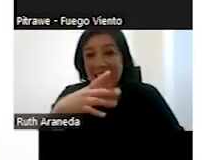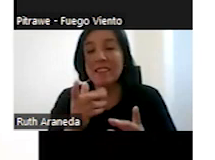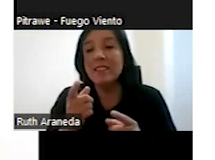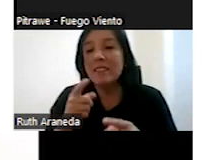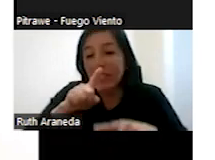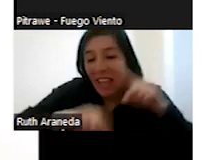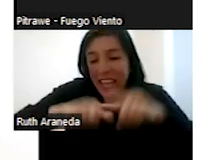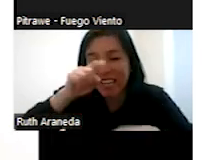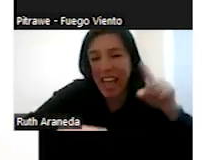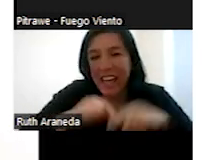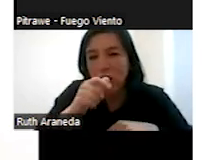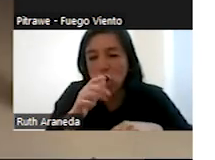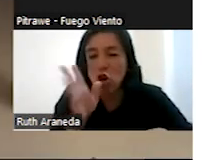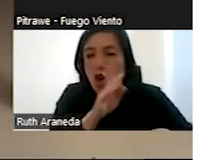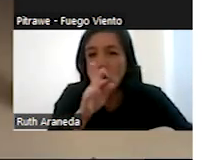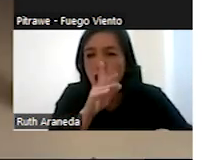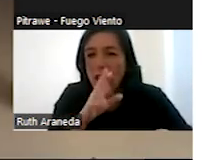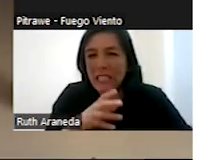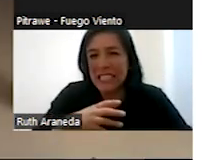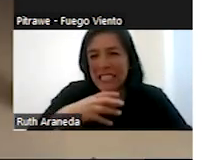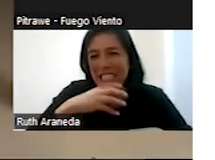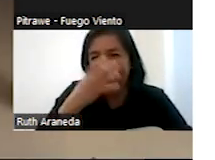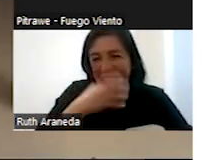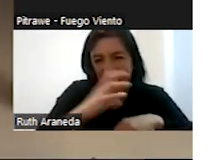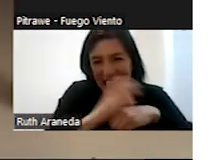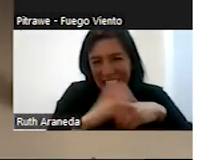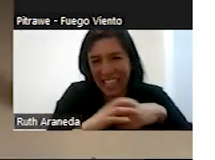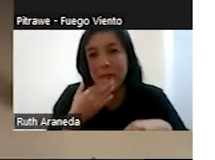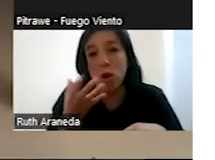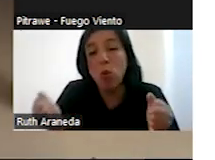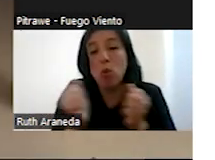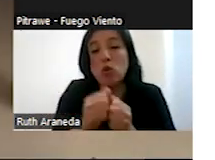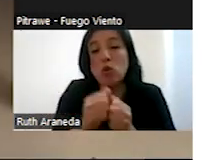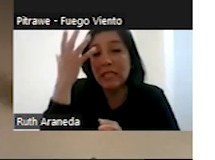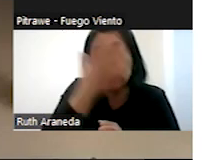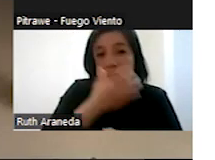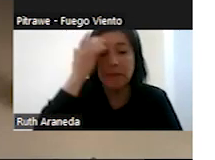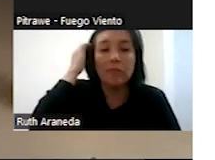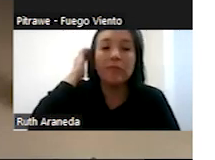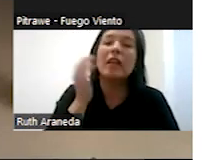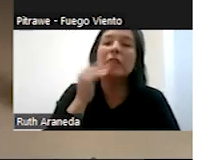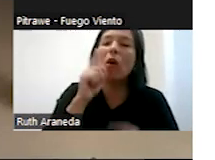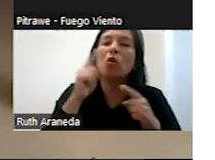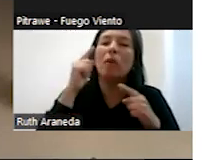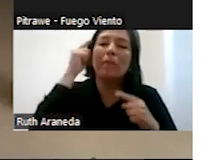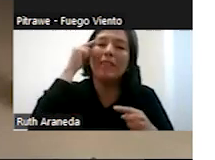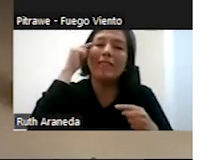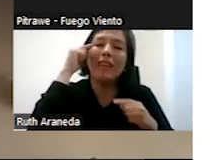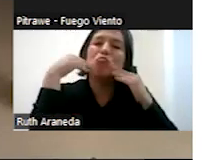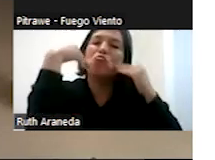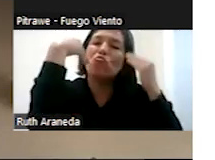color anaranjado pintada con negro. Y bueno, empiezan a aparecer cosas como estas ofrendas o ajuar, que son